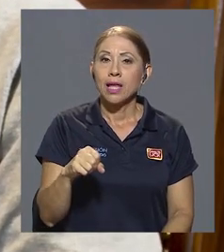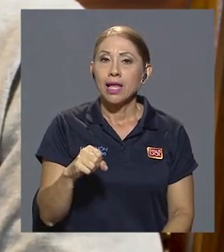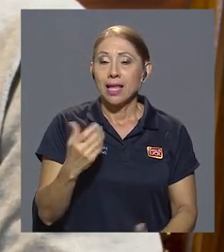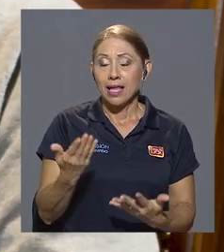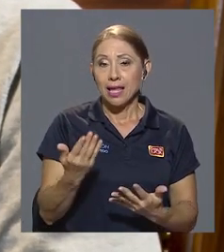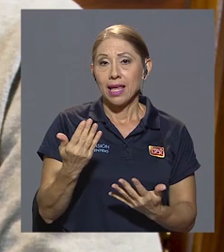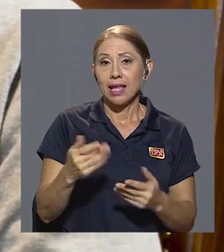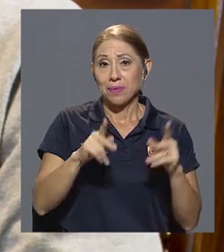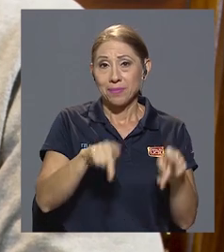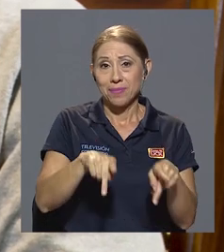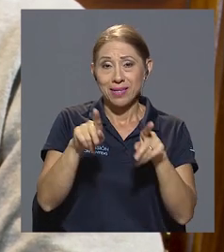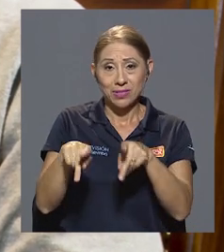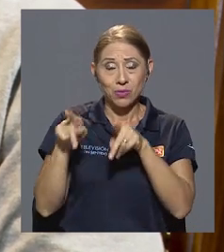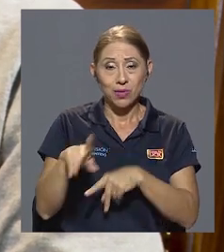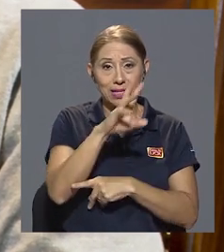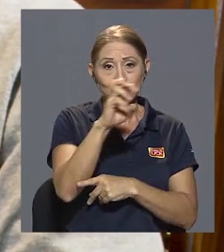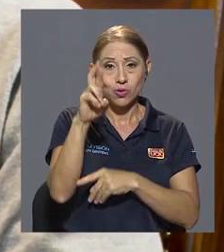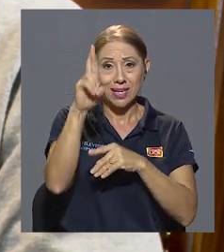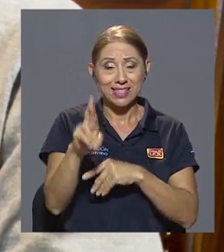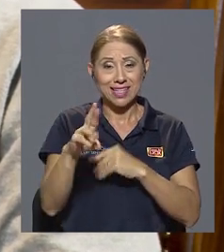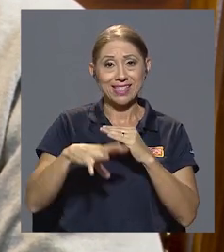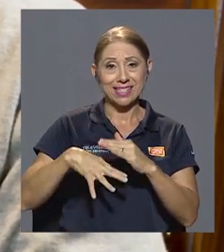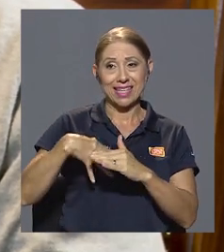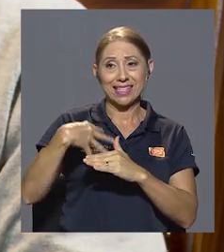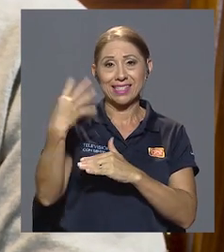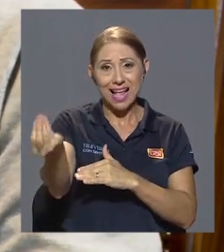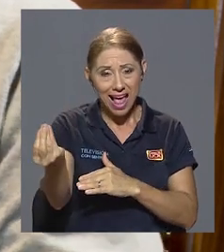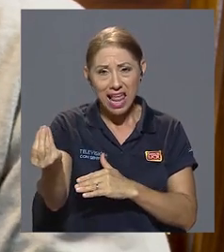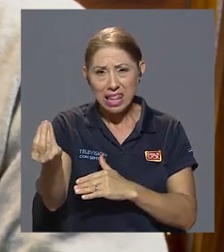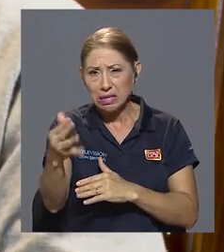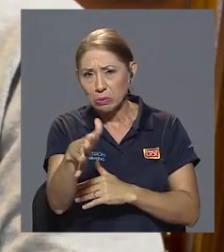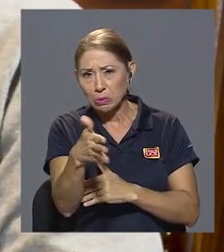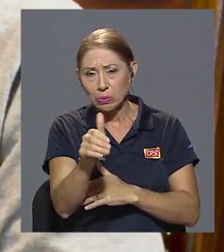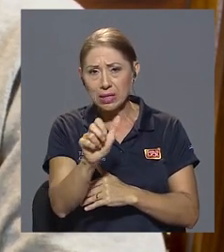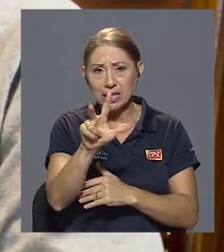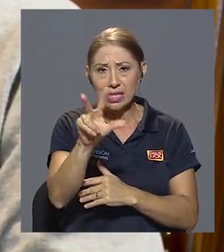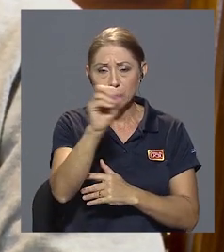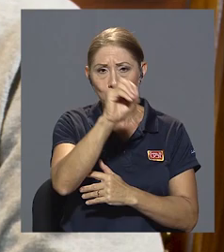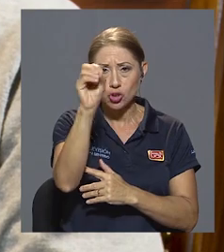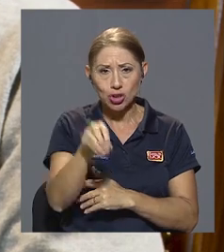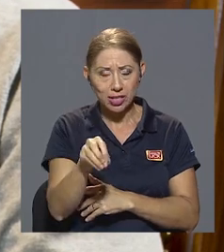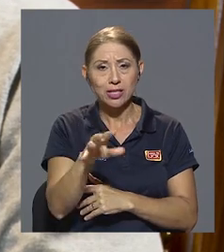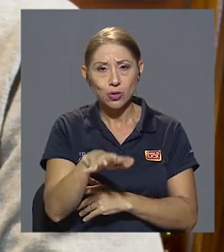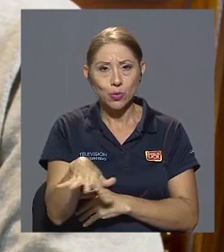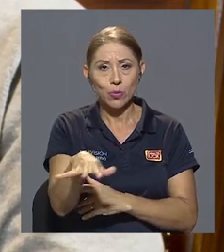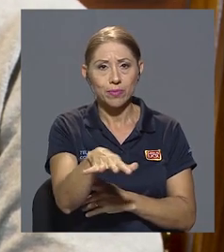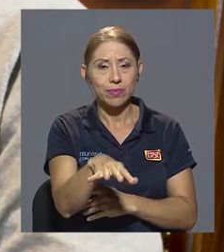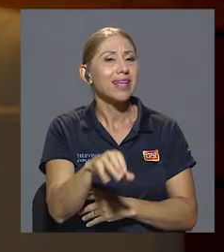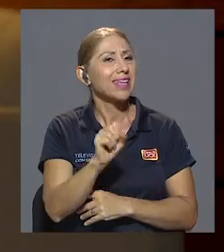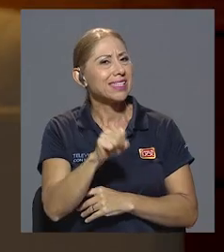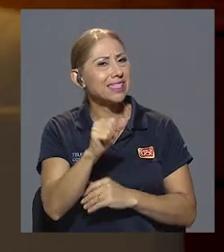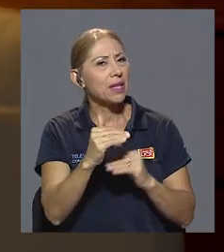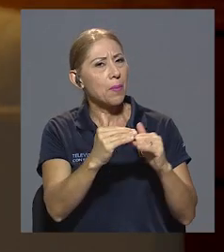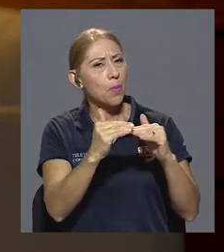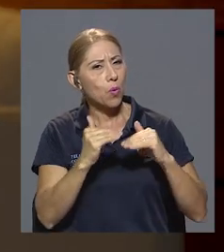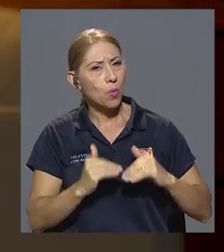de la emigración costarricense podría rondar un 3 por ciento en la población si muy por